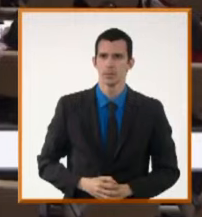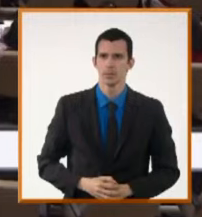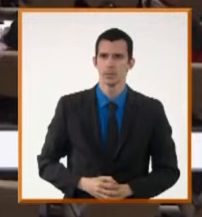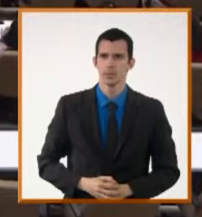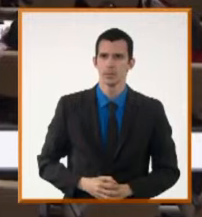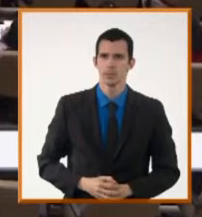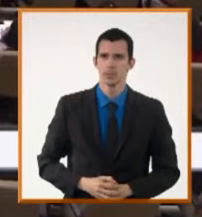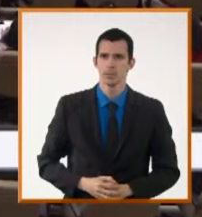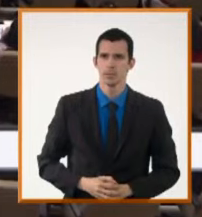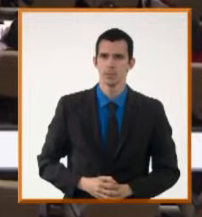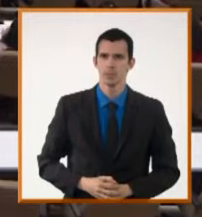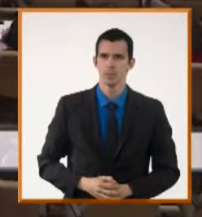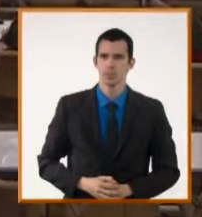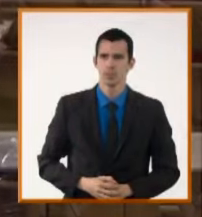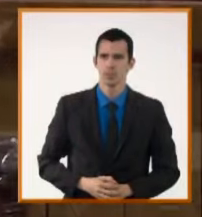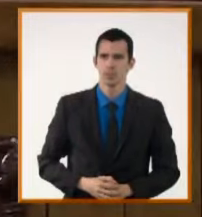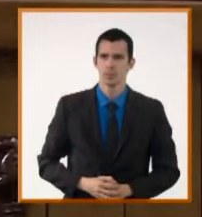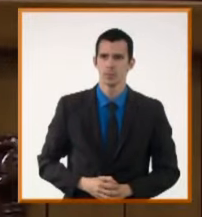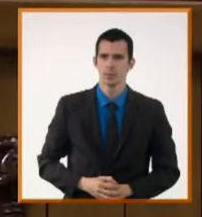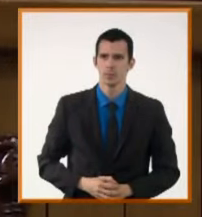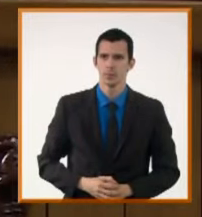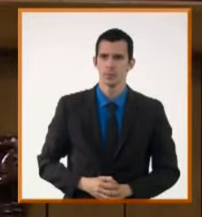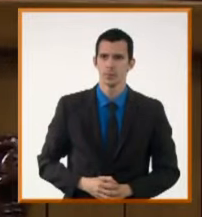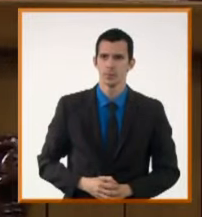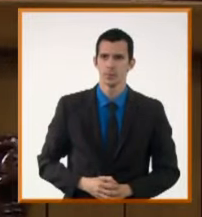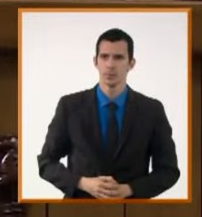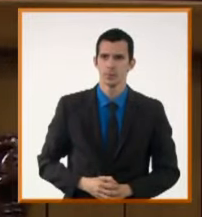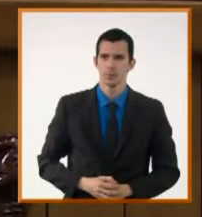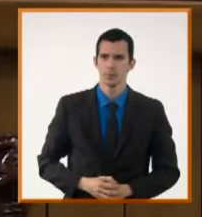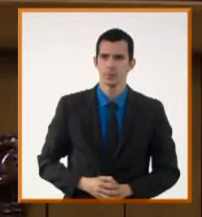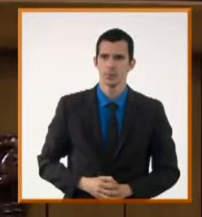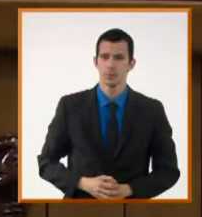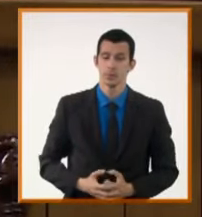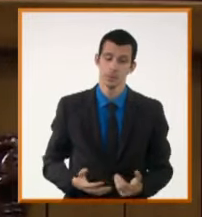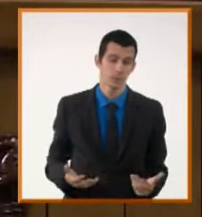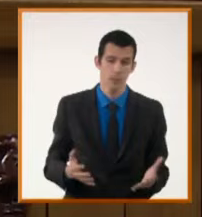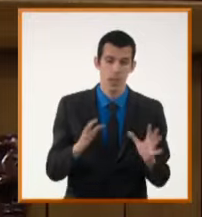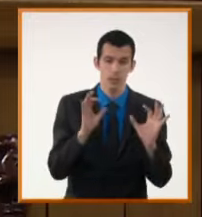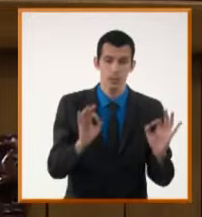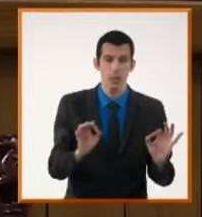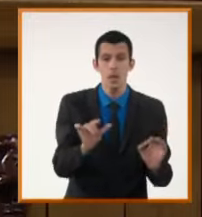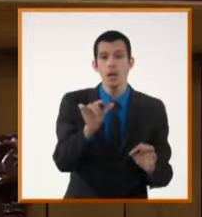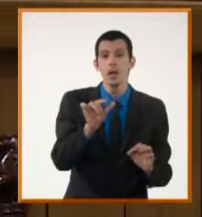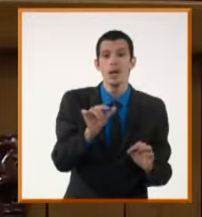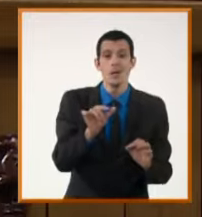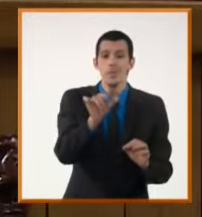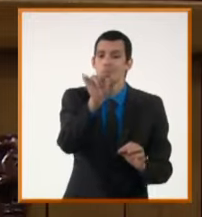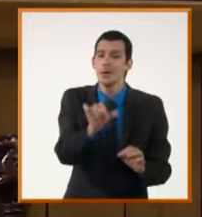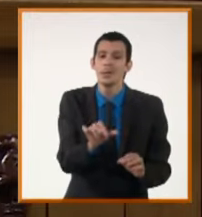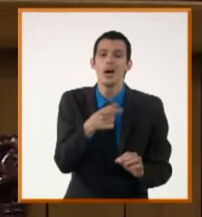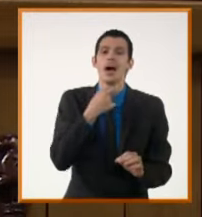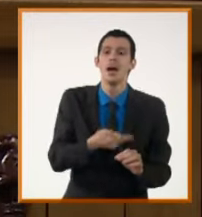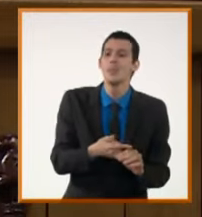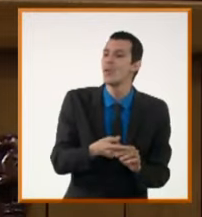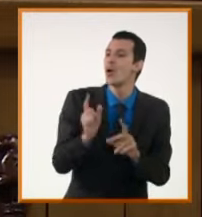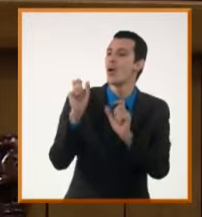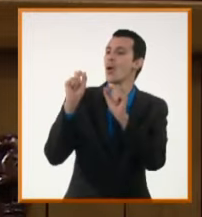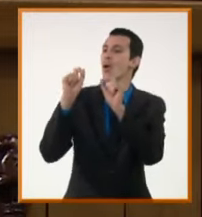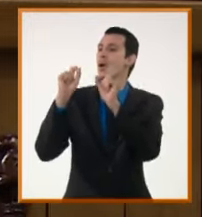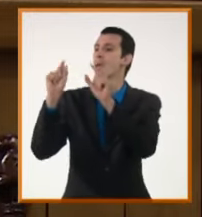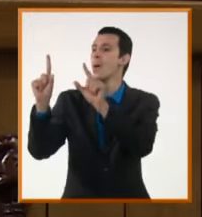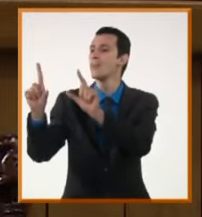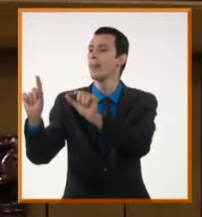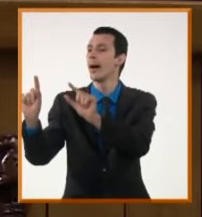Pero nosotros no podemos seguir inertes ante ver que están vendiendo ahí esos precios. No puede ser que solo la gestión de un gobierno que nos